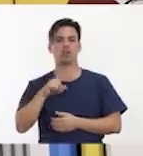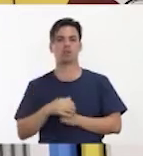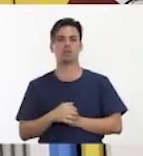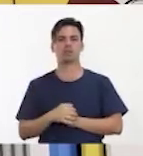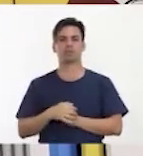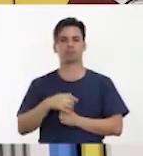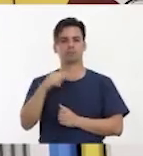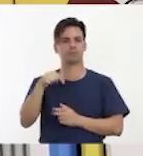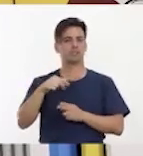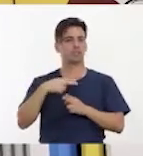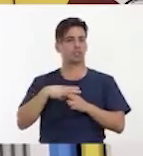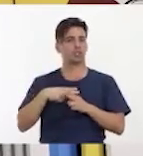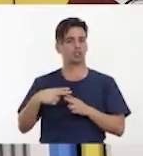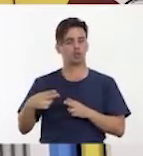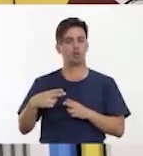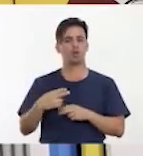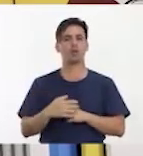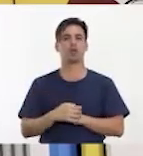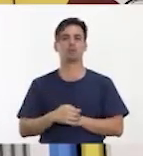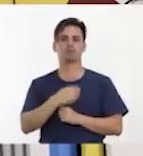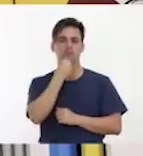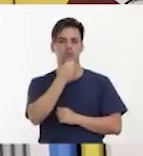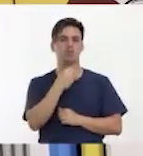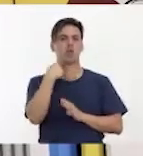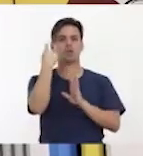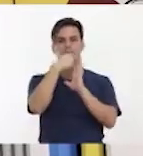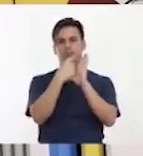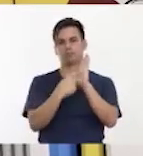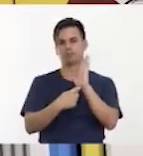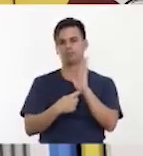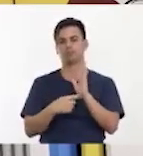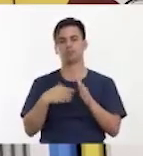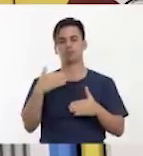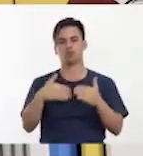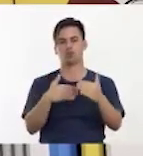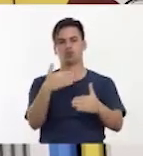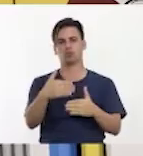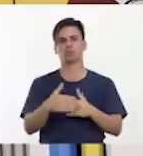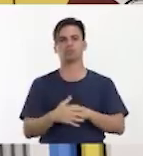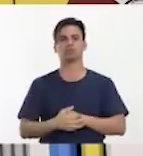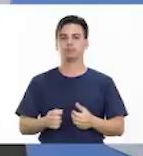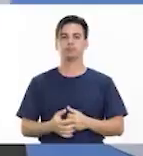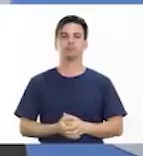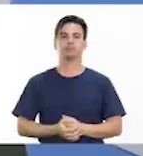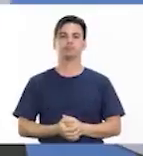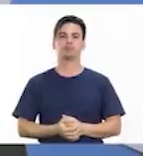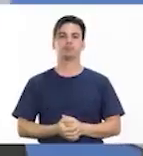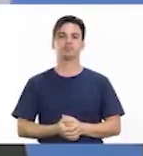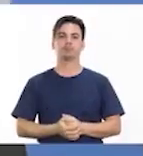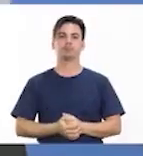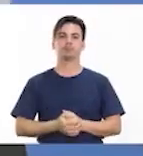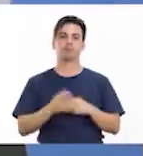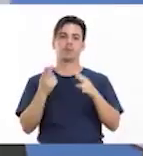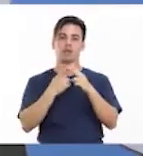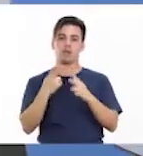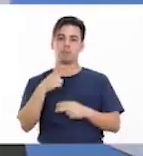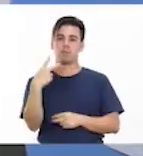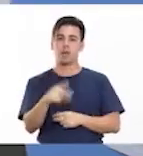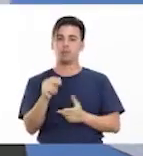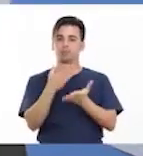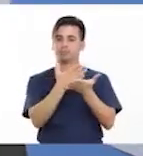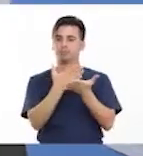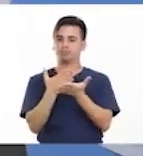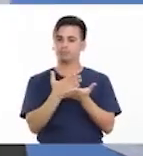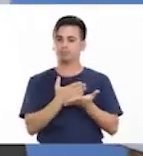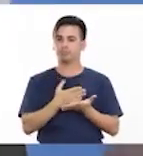rasgos necesarios para poder caracterizar a este proceso. Para ejercitarse y